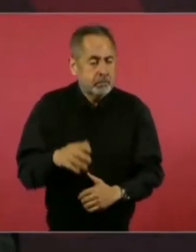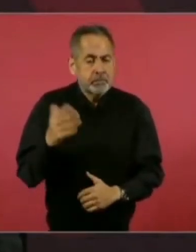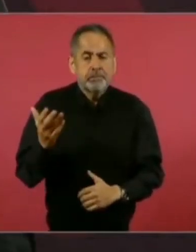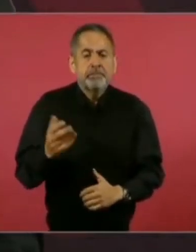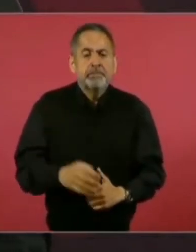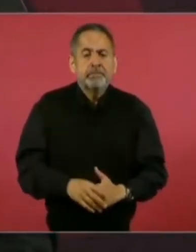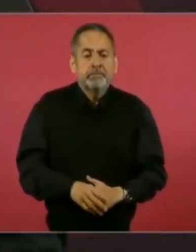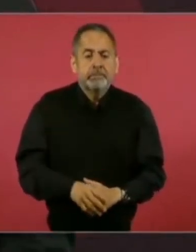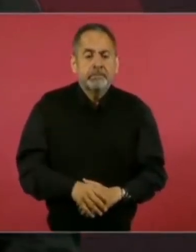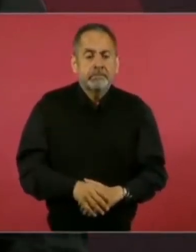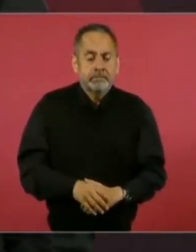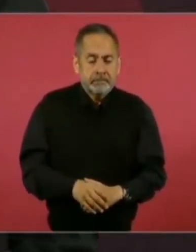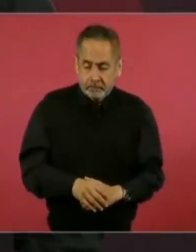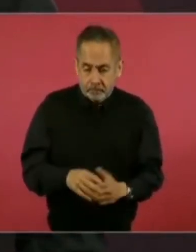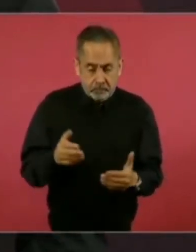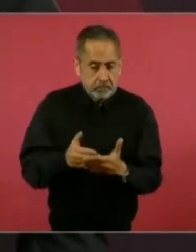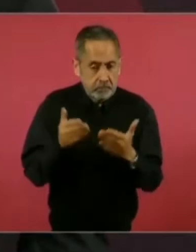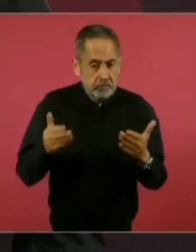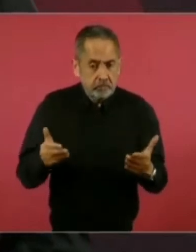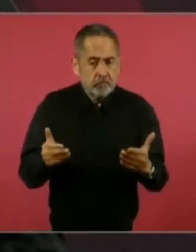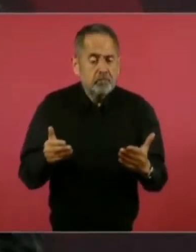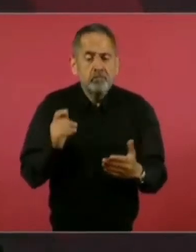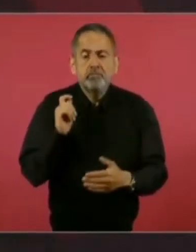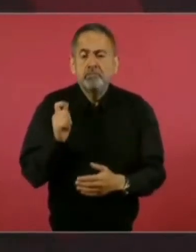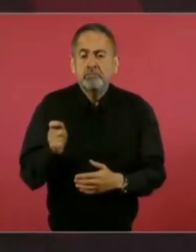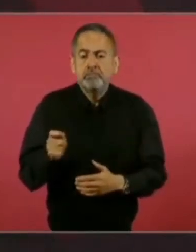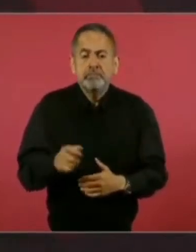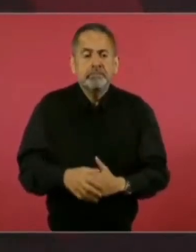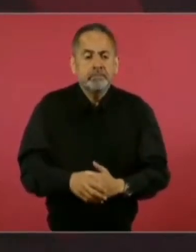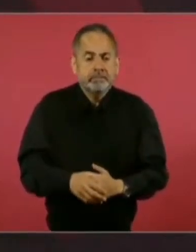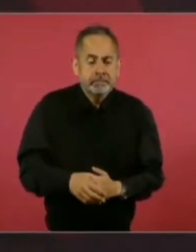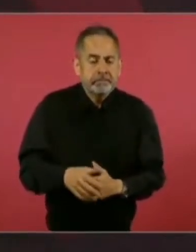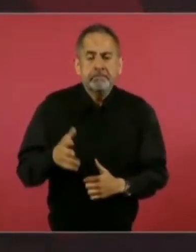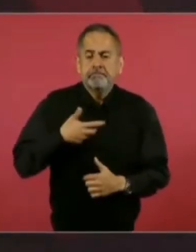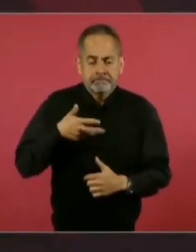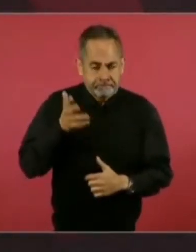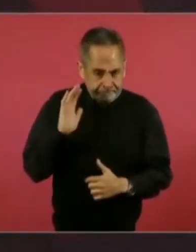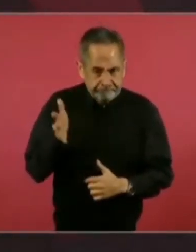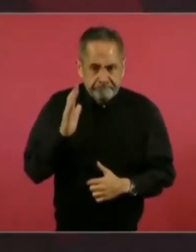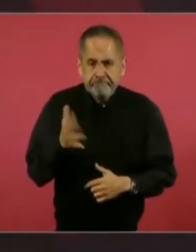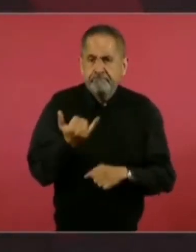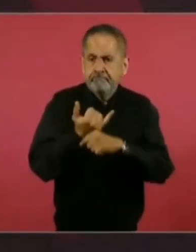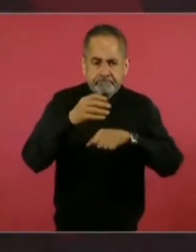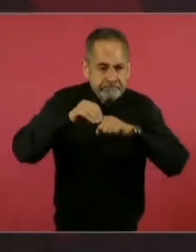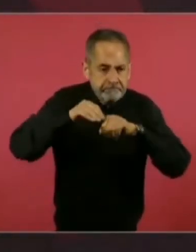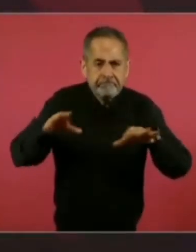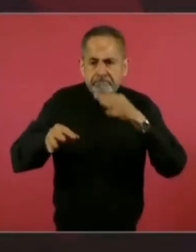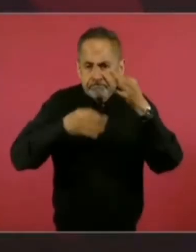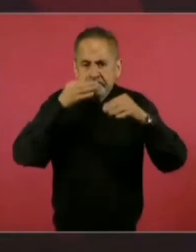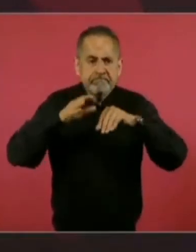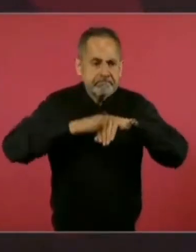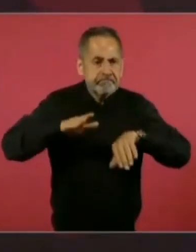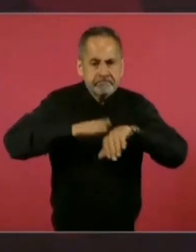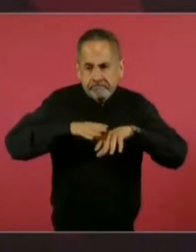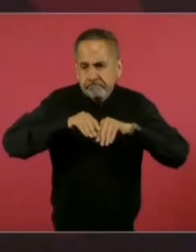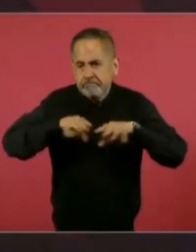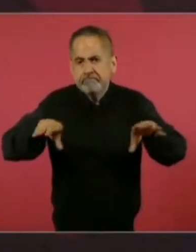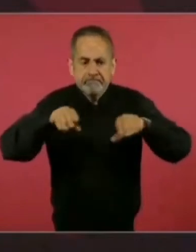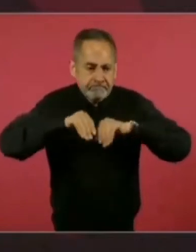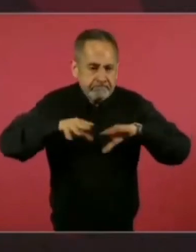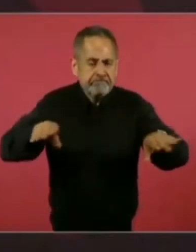Entonces, ahora ya hemos informado más sobre este